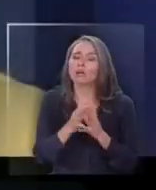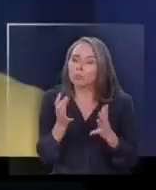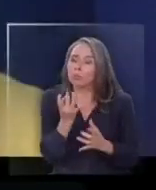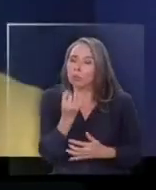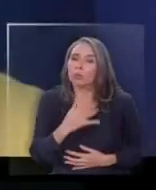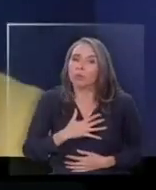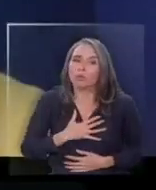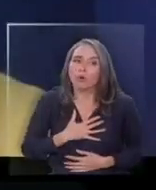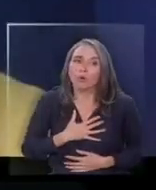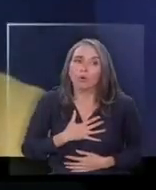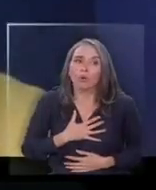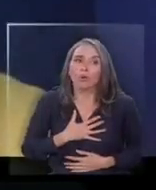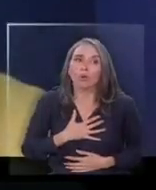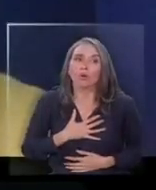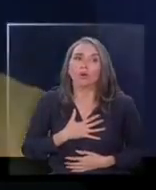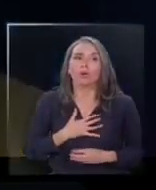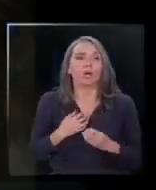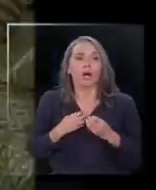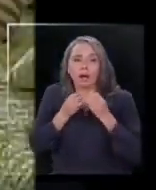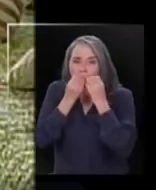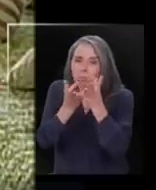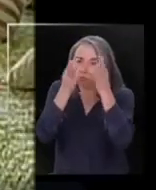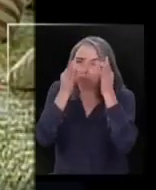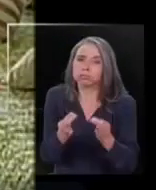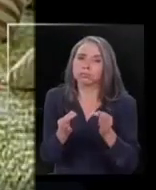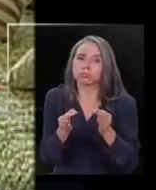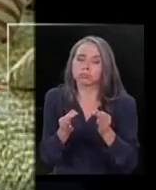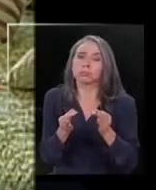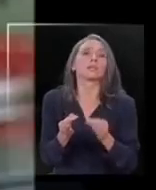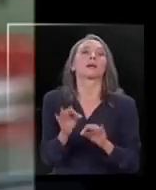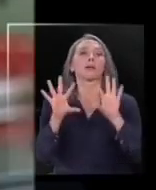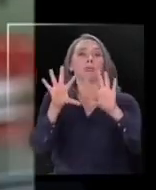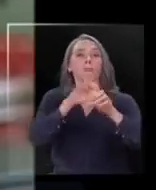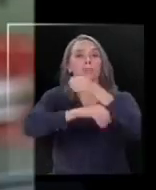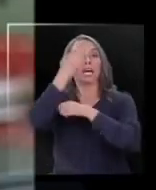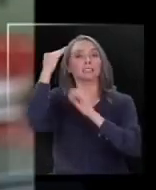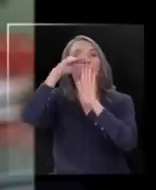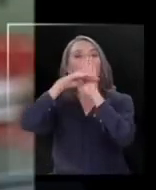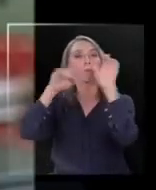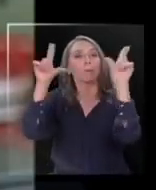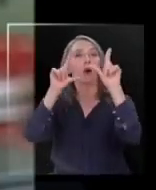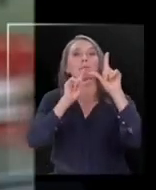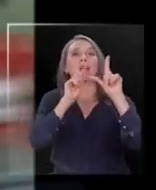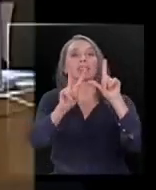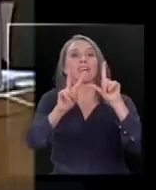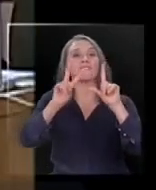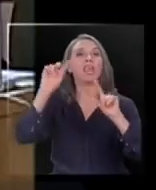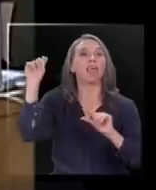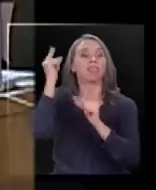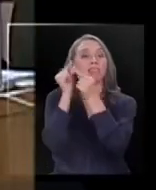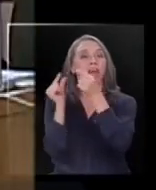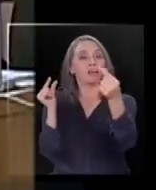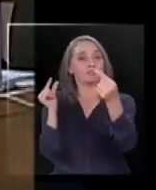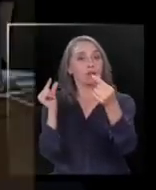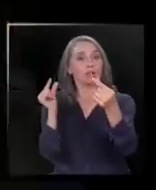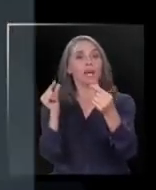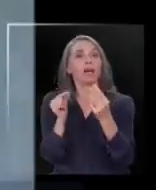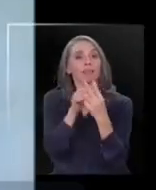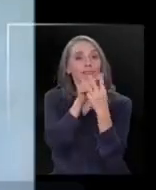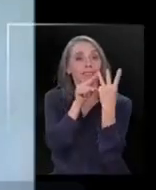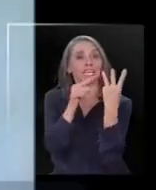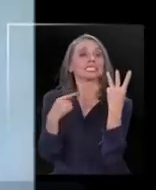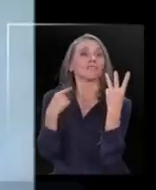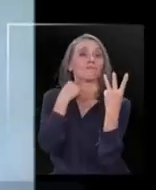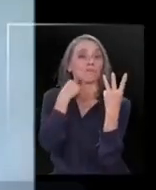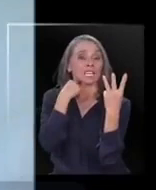dolorosa, muy descarnada. Hace una década, en el programa de televisión nacional, de boca de tres